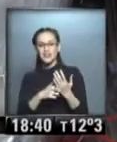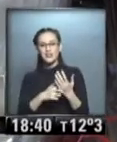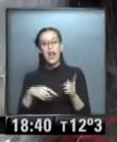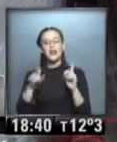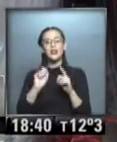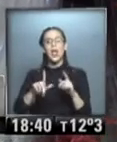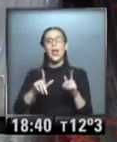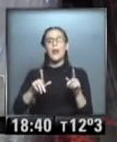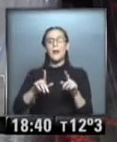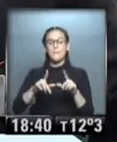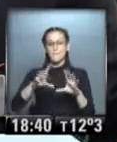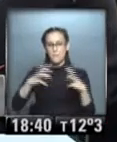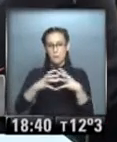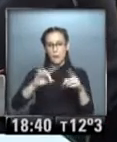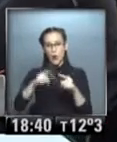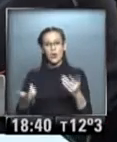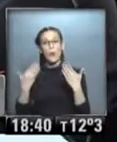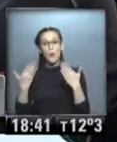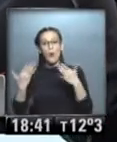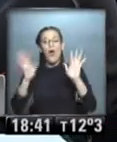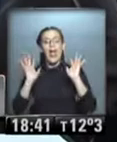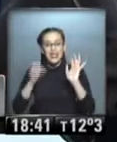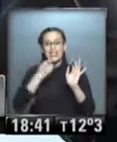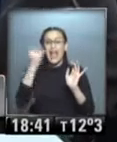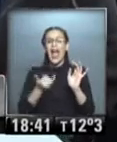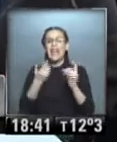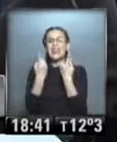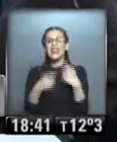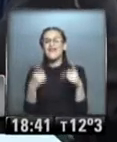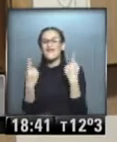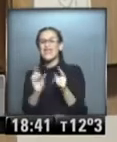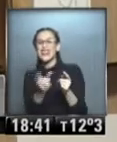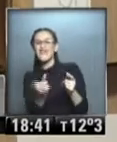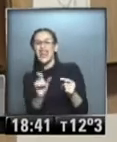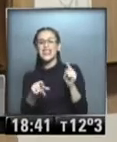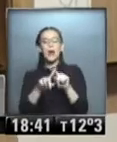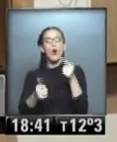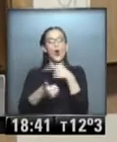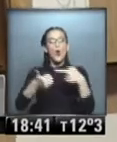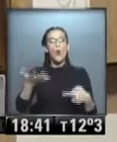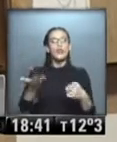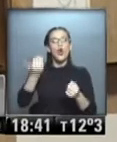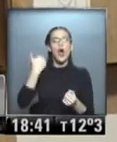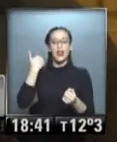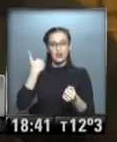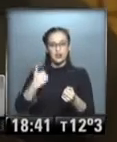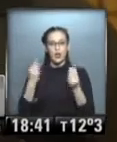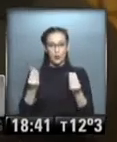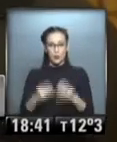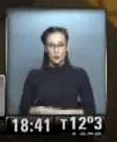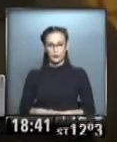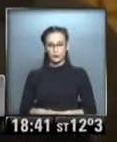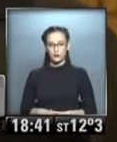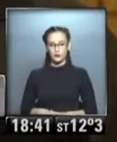partidos políticos que pueden encontrar diferencias respecto al recuento provisional realizado por el Correo.